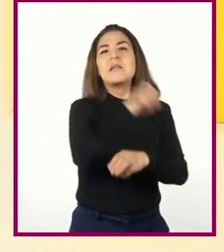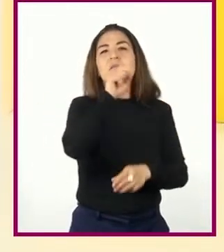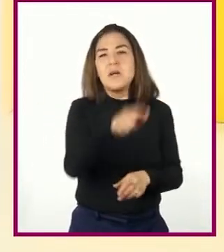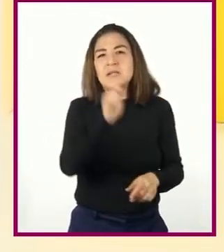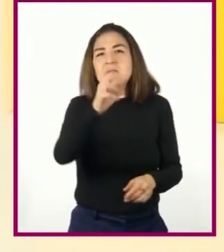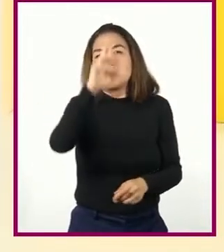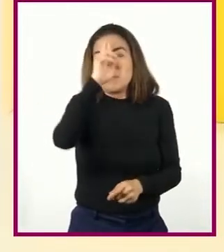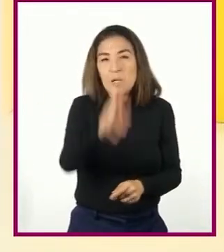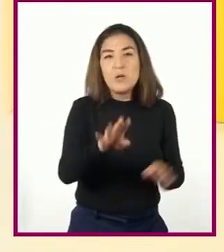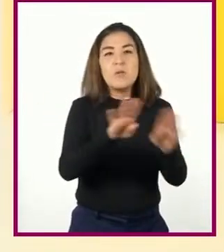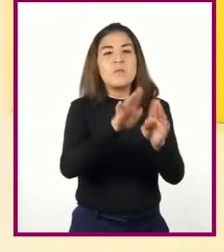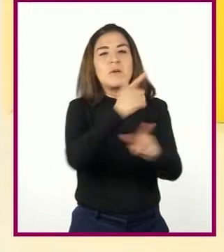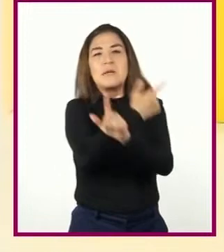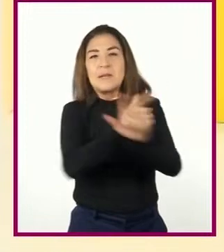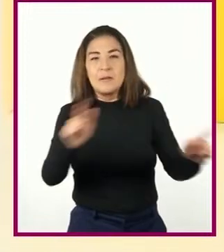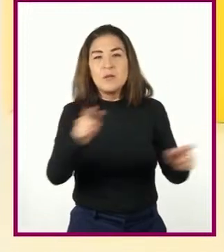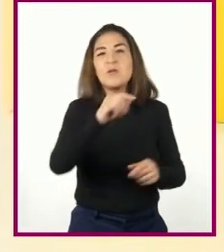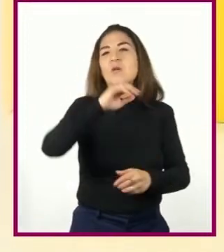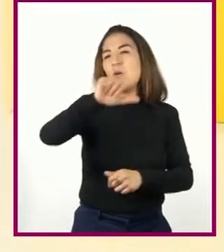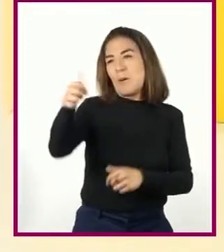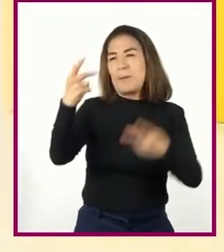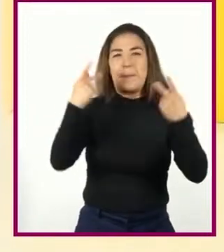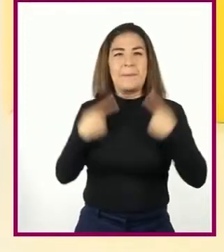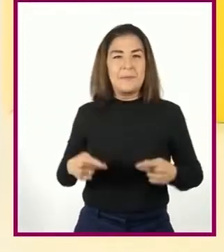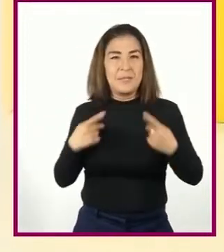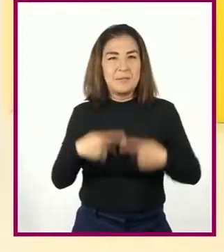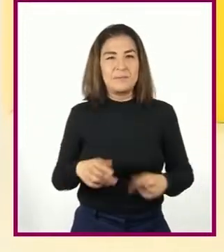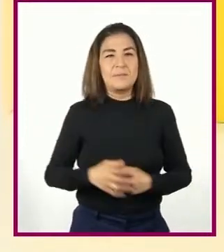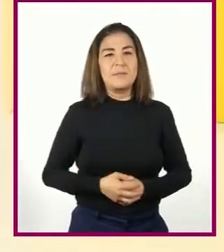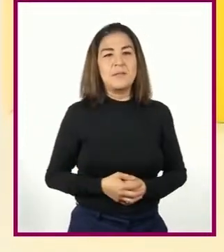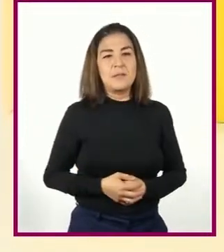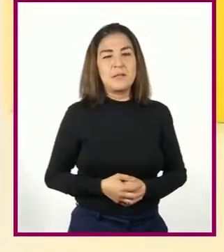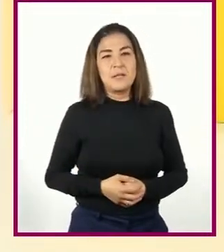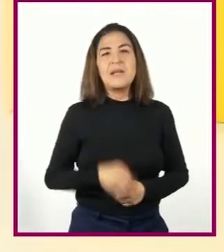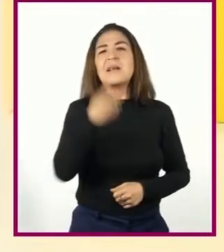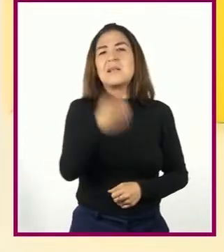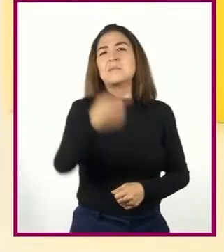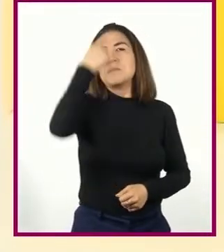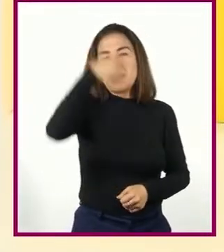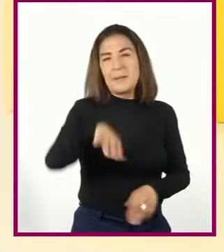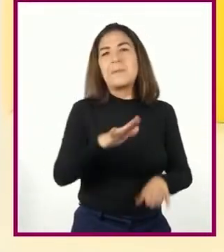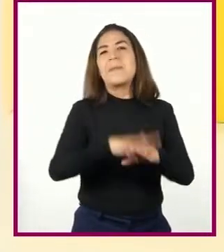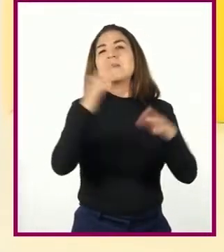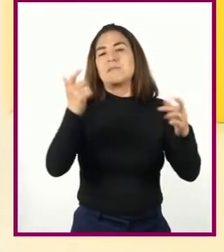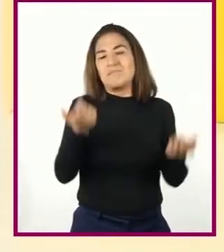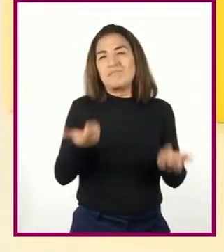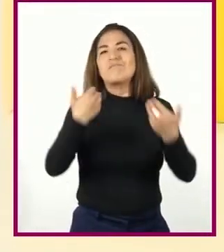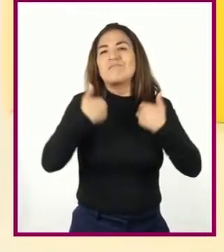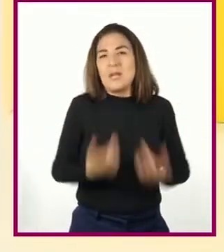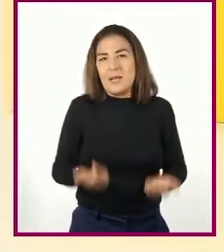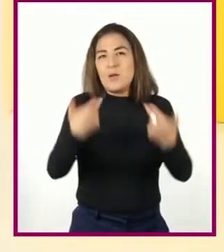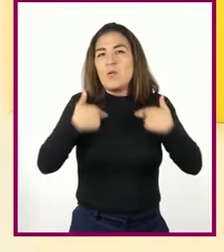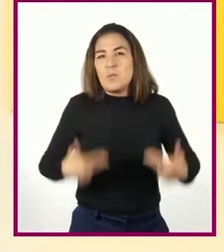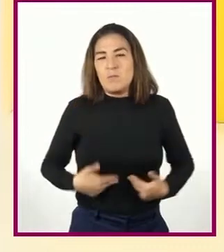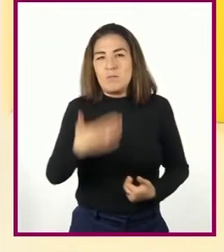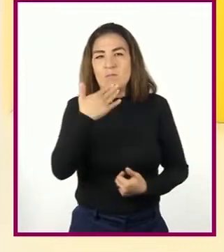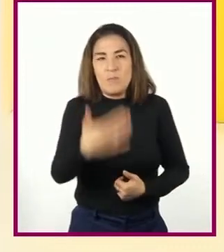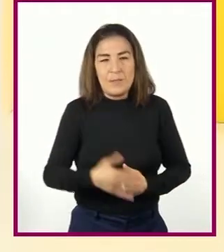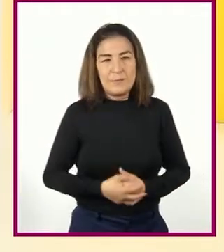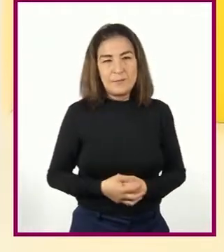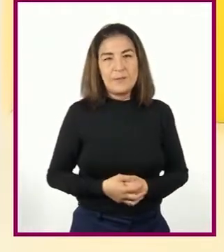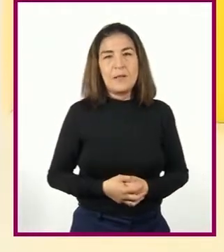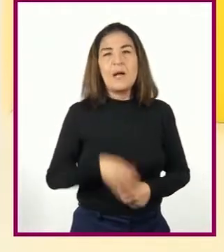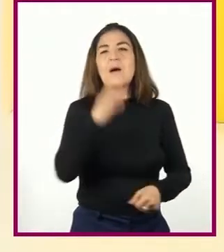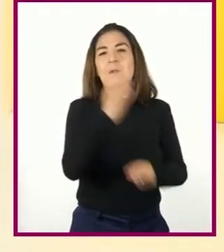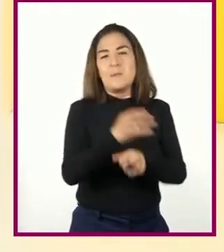la dignidad y libertad de las demás personas. Pues esto nos hace más humanos. Ahora las y